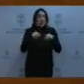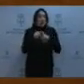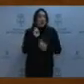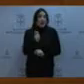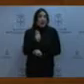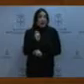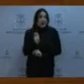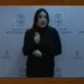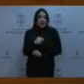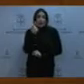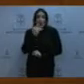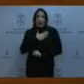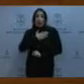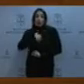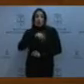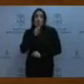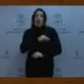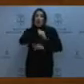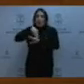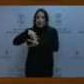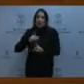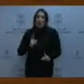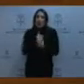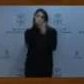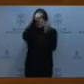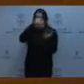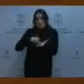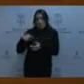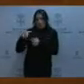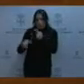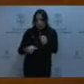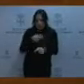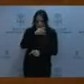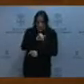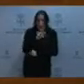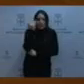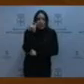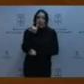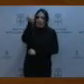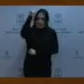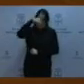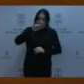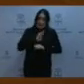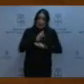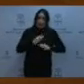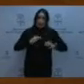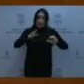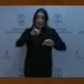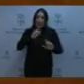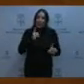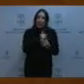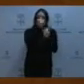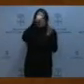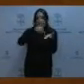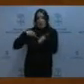hay plataformas contra el impuesto de sucesiones, hay iniciativas en esta Cámara contra el impuesto de